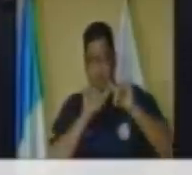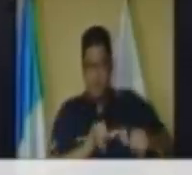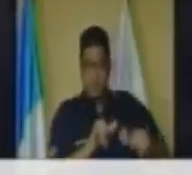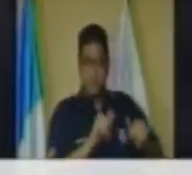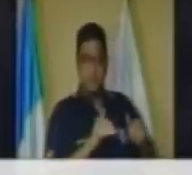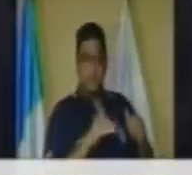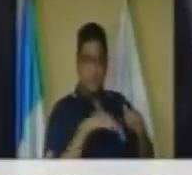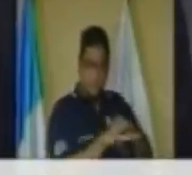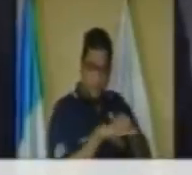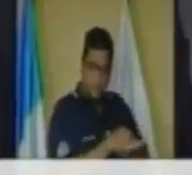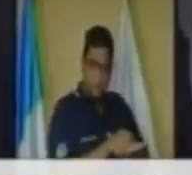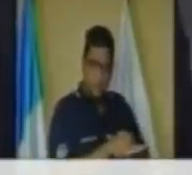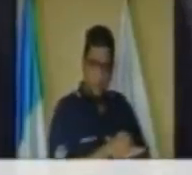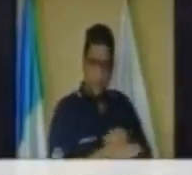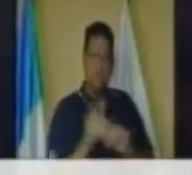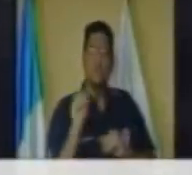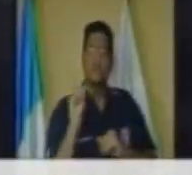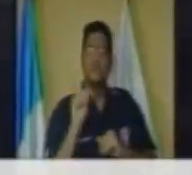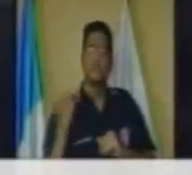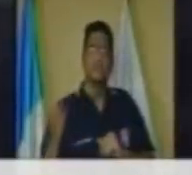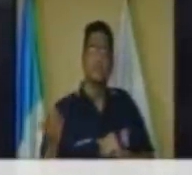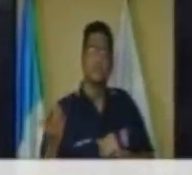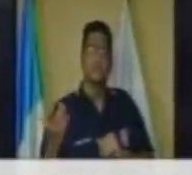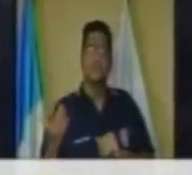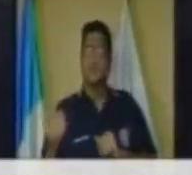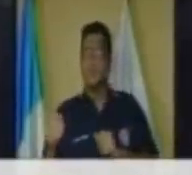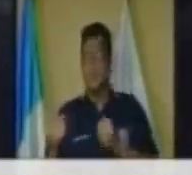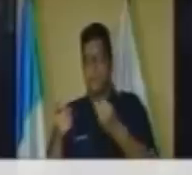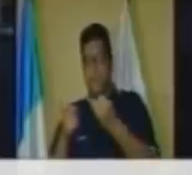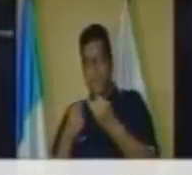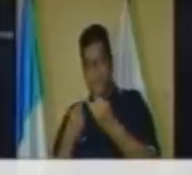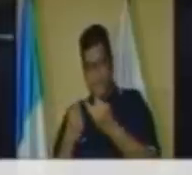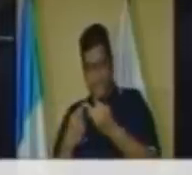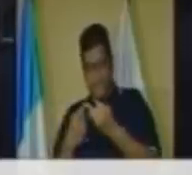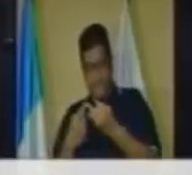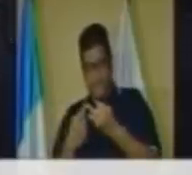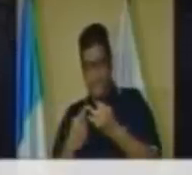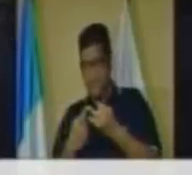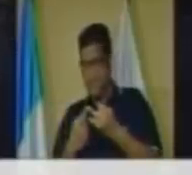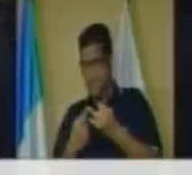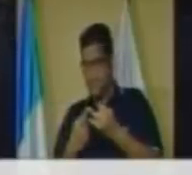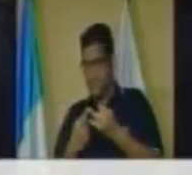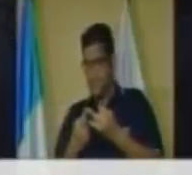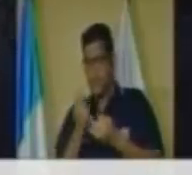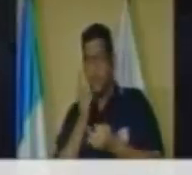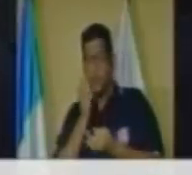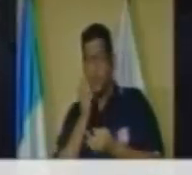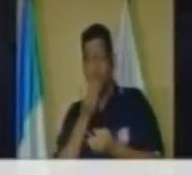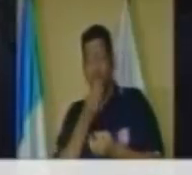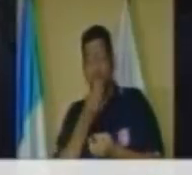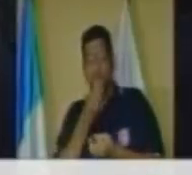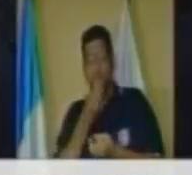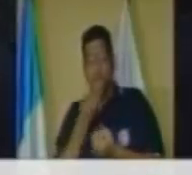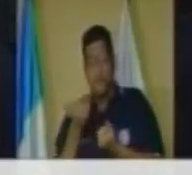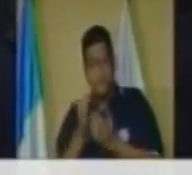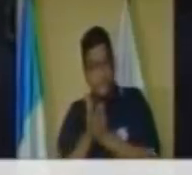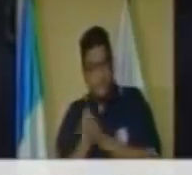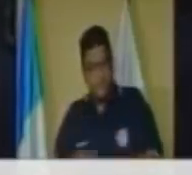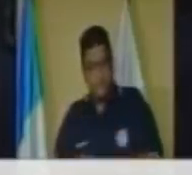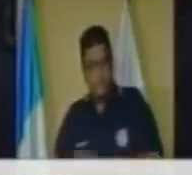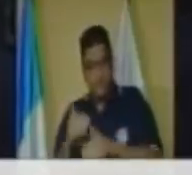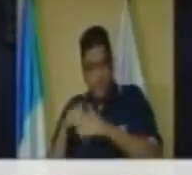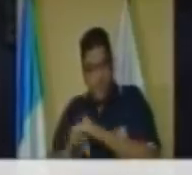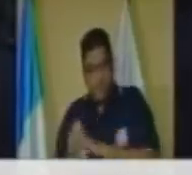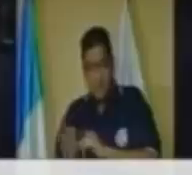es, antes de que esta persona, la que falleció y tuvo coronavirus, ingresara al